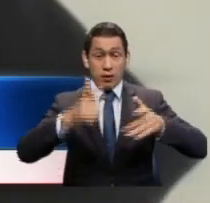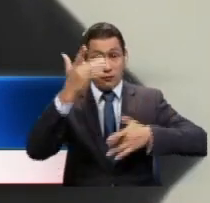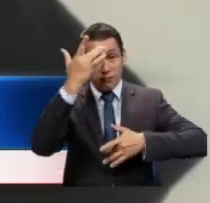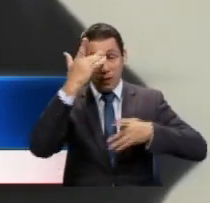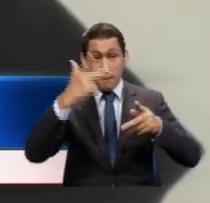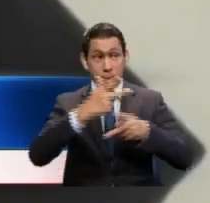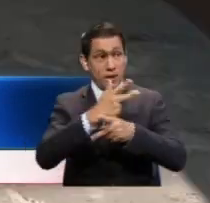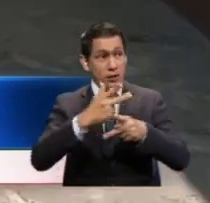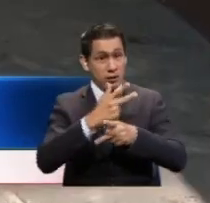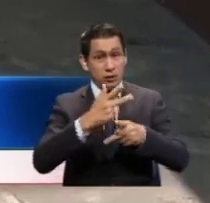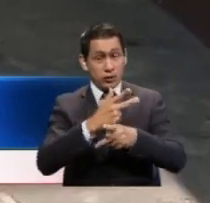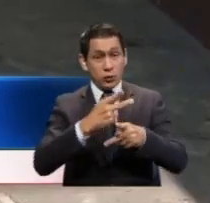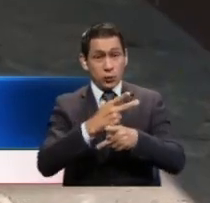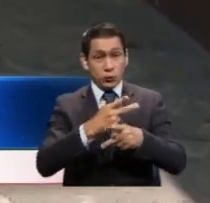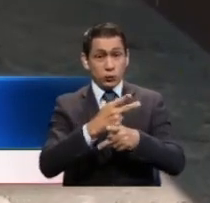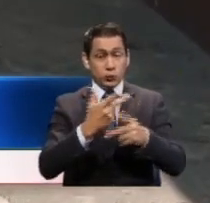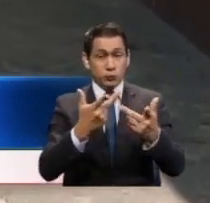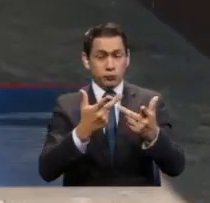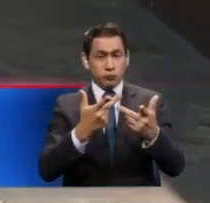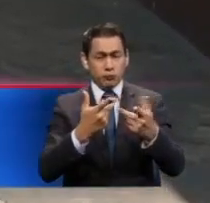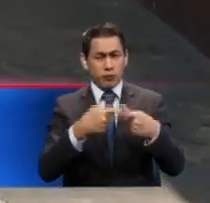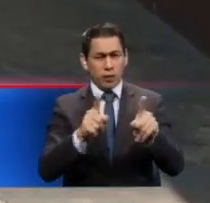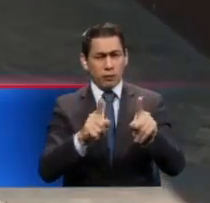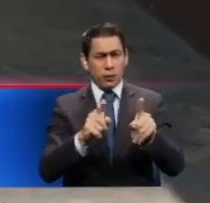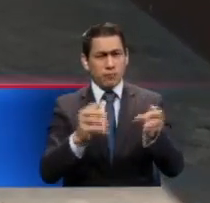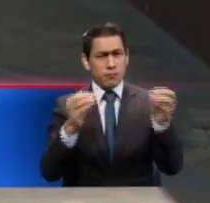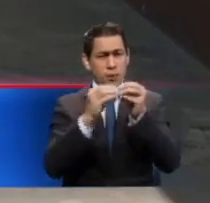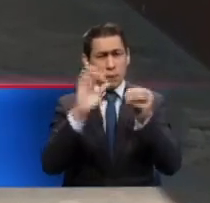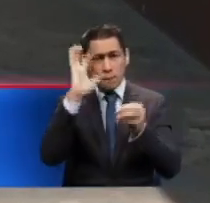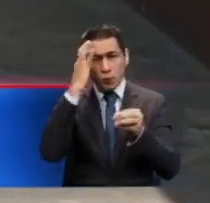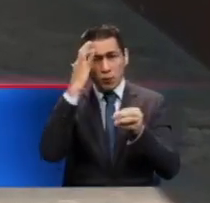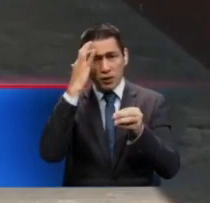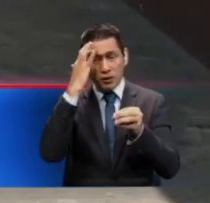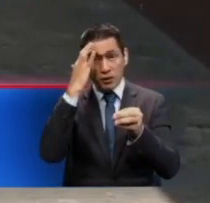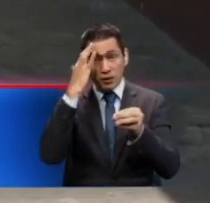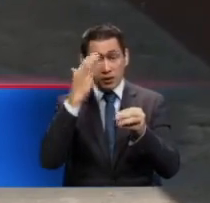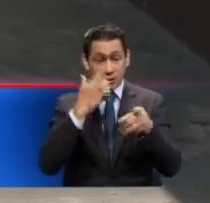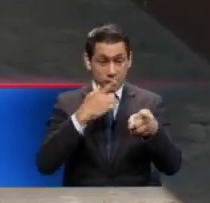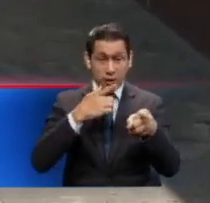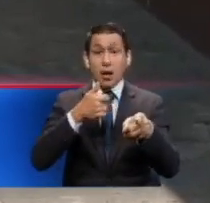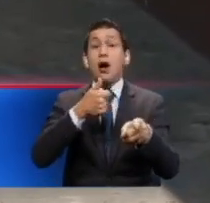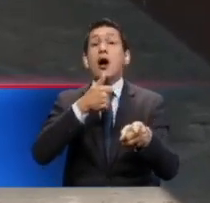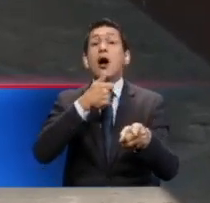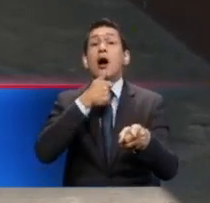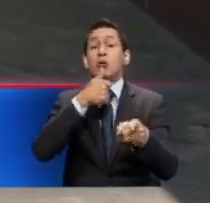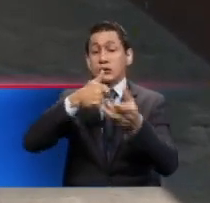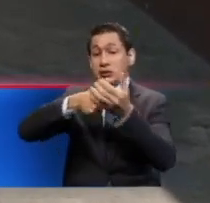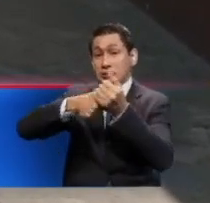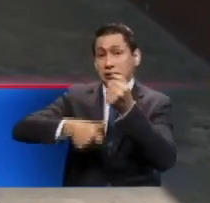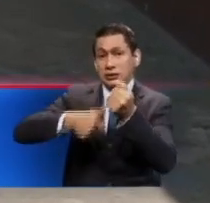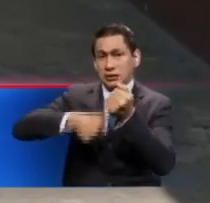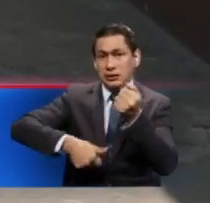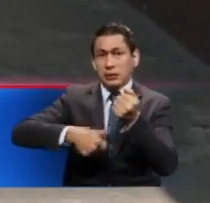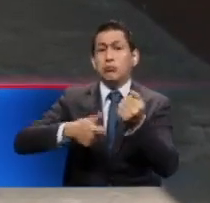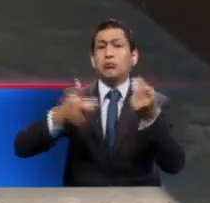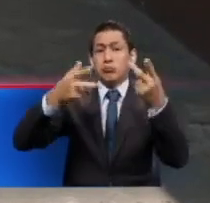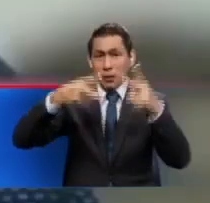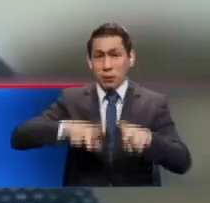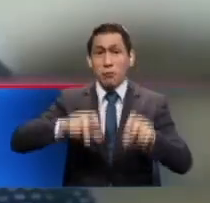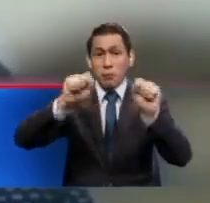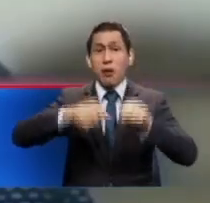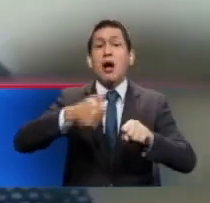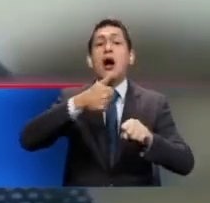los huéspedes inmunosuprimidos. Quizás lo más inquietante es que esta contaminación también podría estar presente en el agua